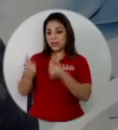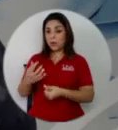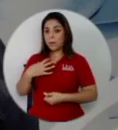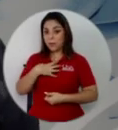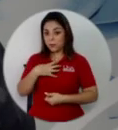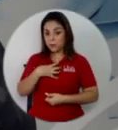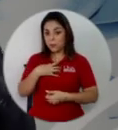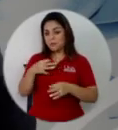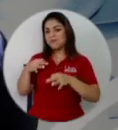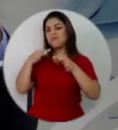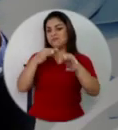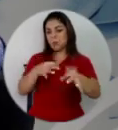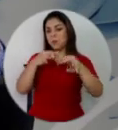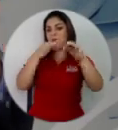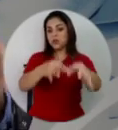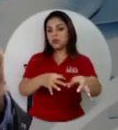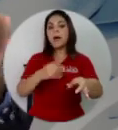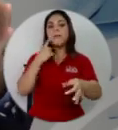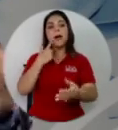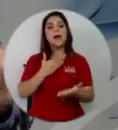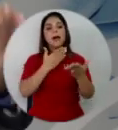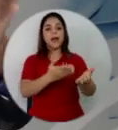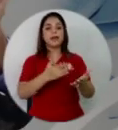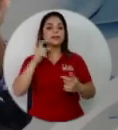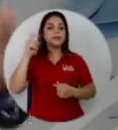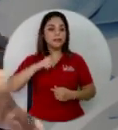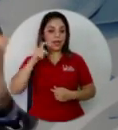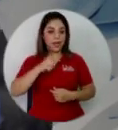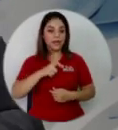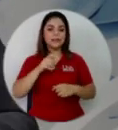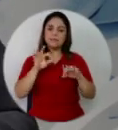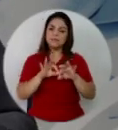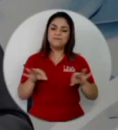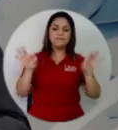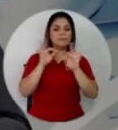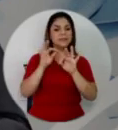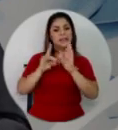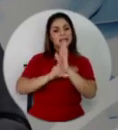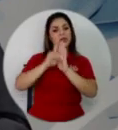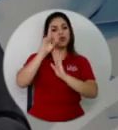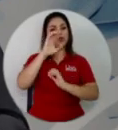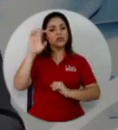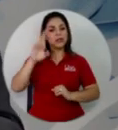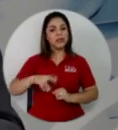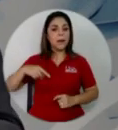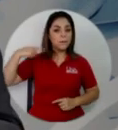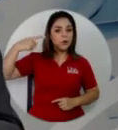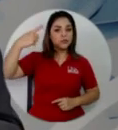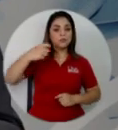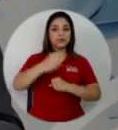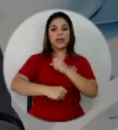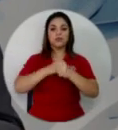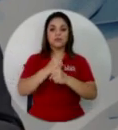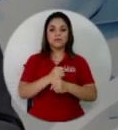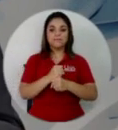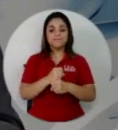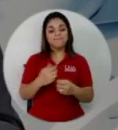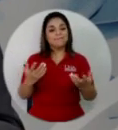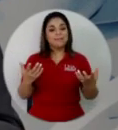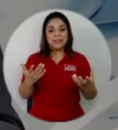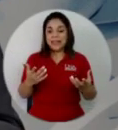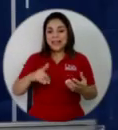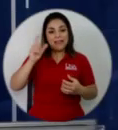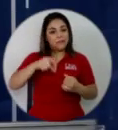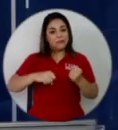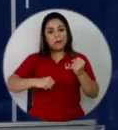recursos nuestros pospuestos en función de necesidades indispensables para el desarrollo de Costa Rica en estos próximos años. Apostarle a